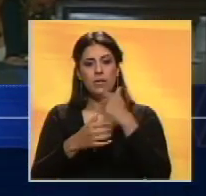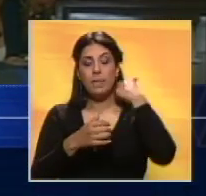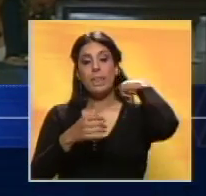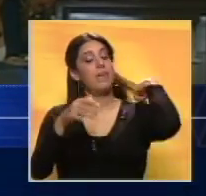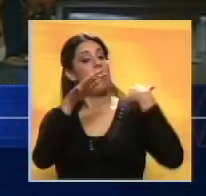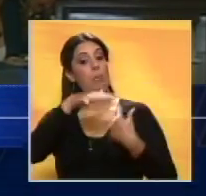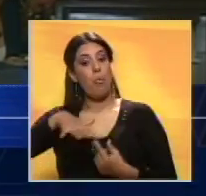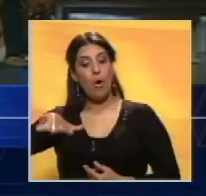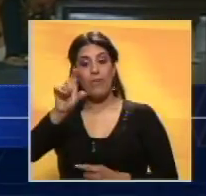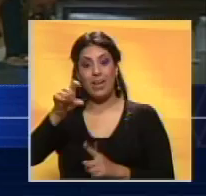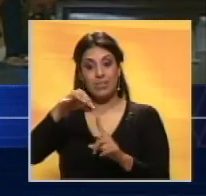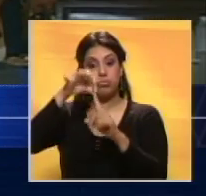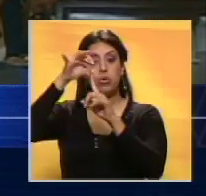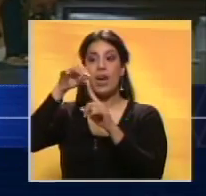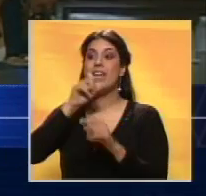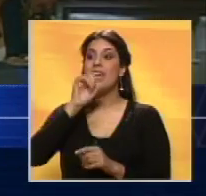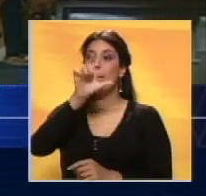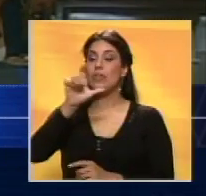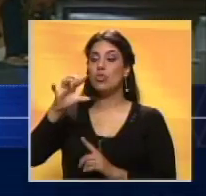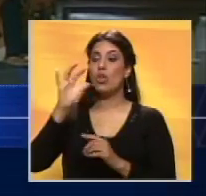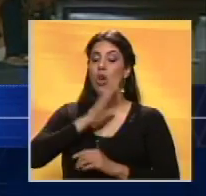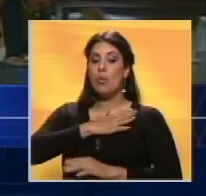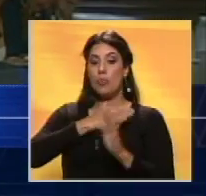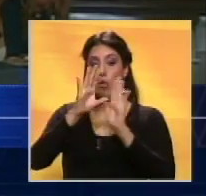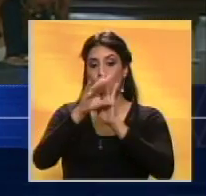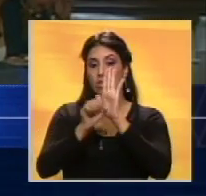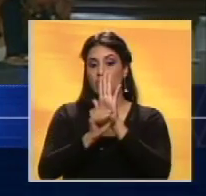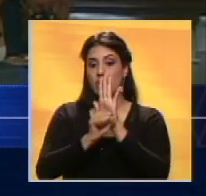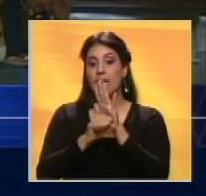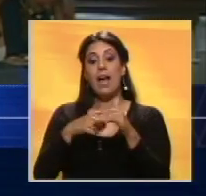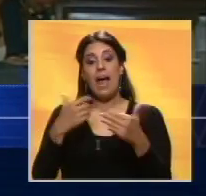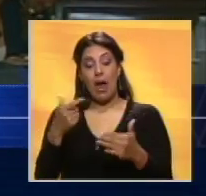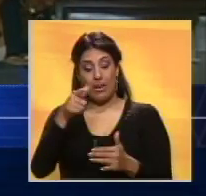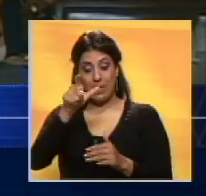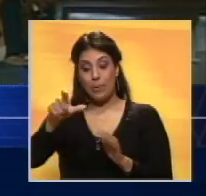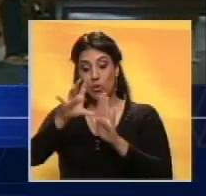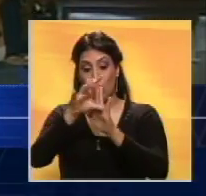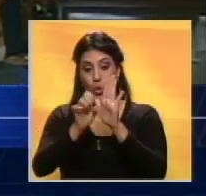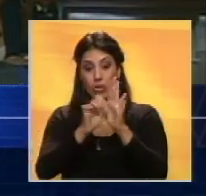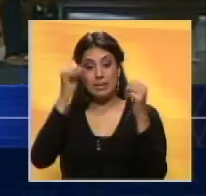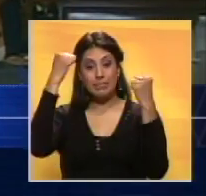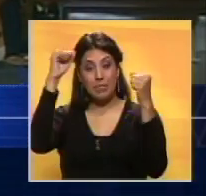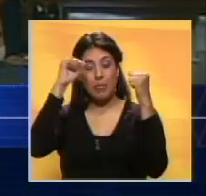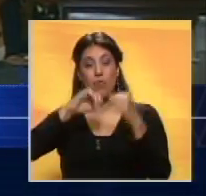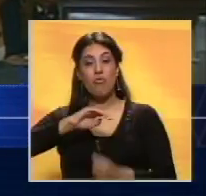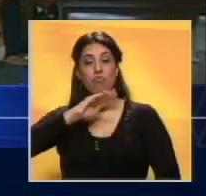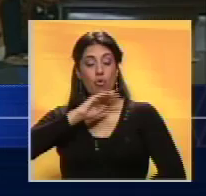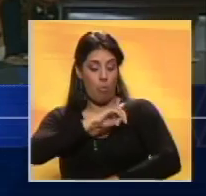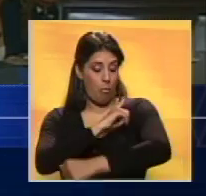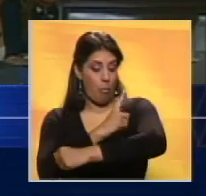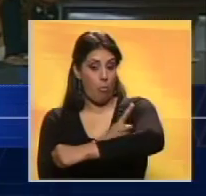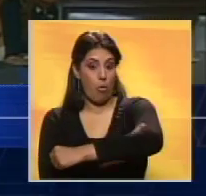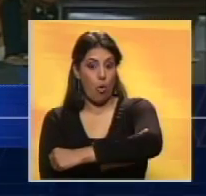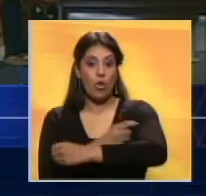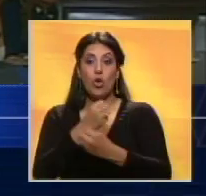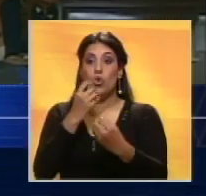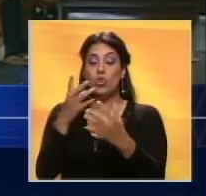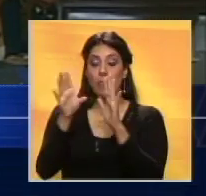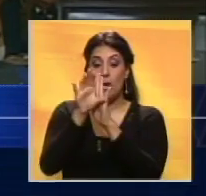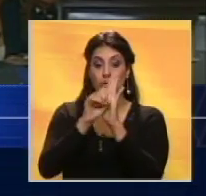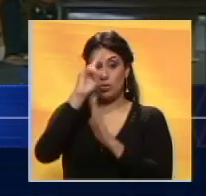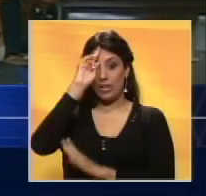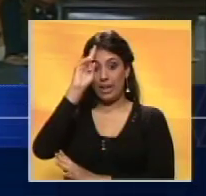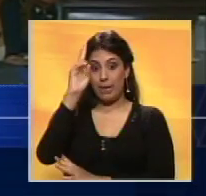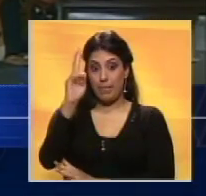Que el pueblo elija a sus constituyentes. Y que esos constituyentes, en ejercicio pleno de su poder que les da esta